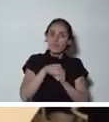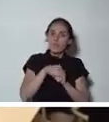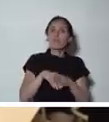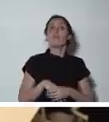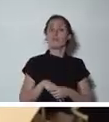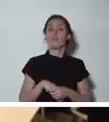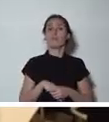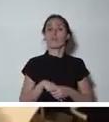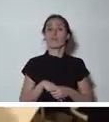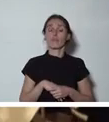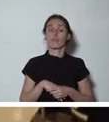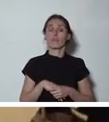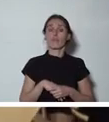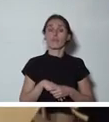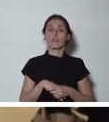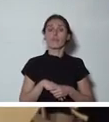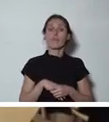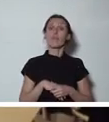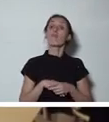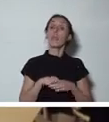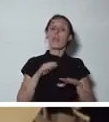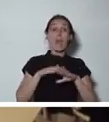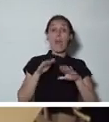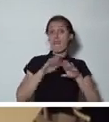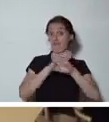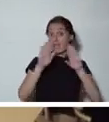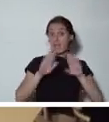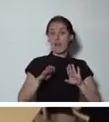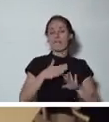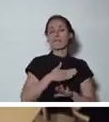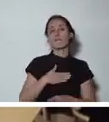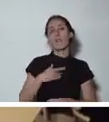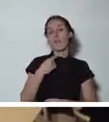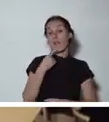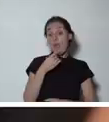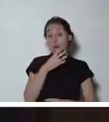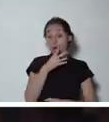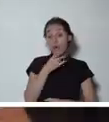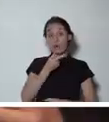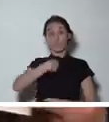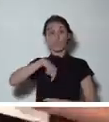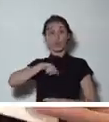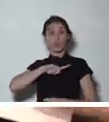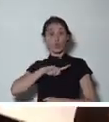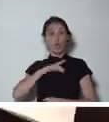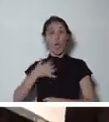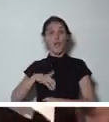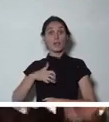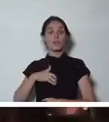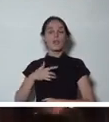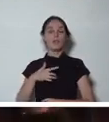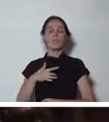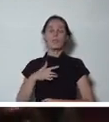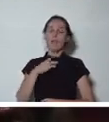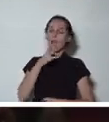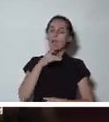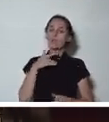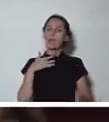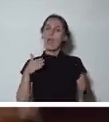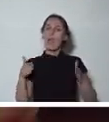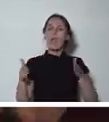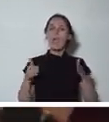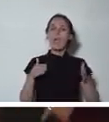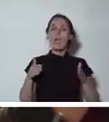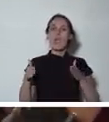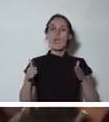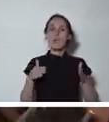decirles para finalizar que nosotros estamos viviendo un tiempo como dice Álvaro García linera un